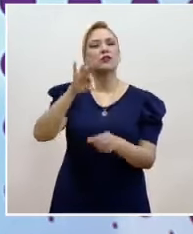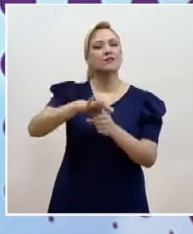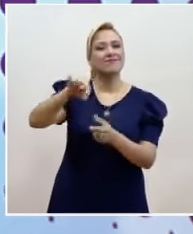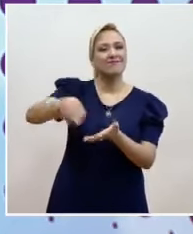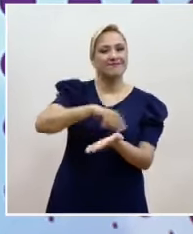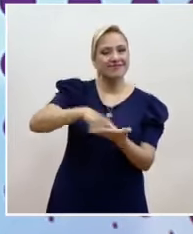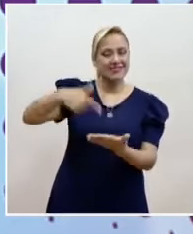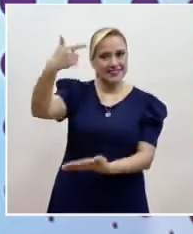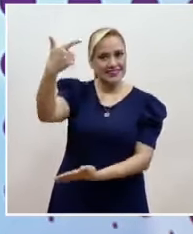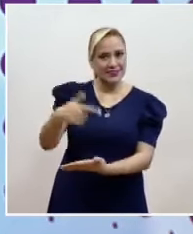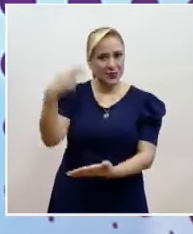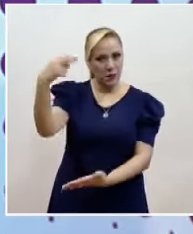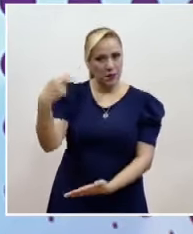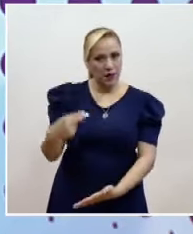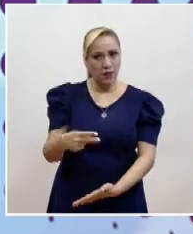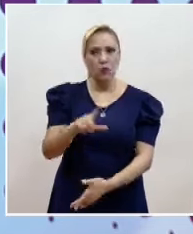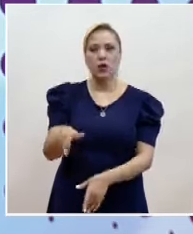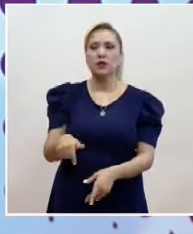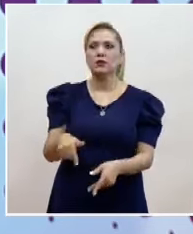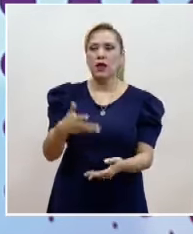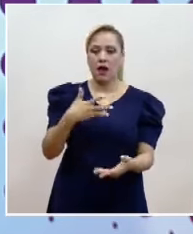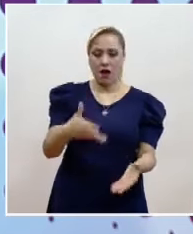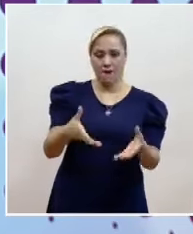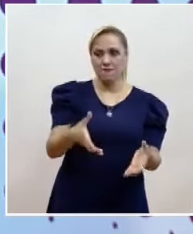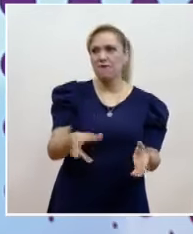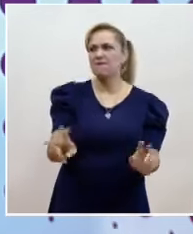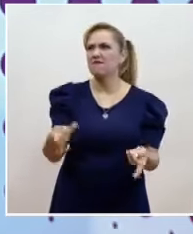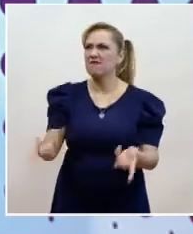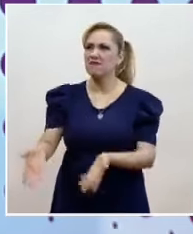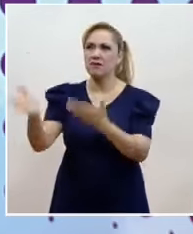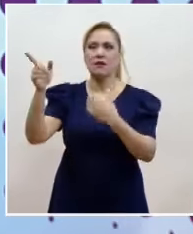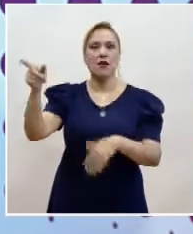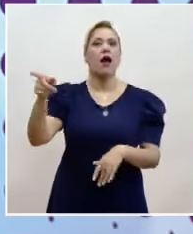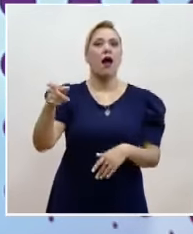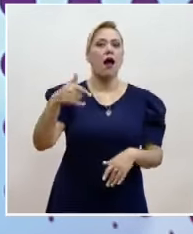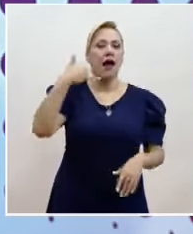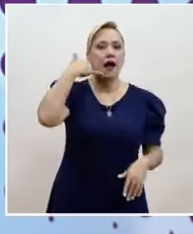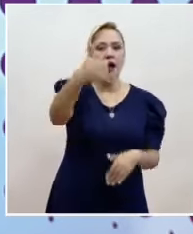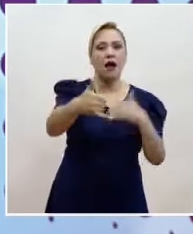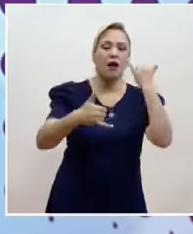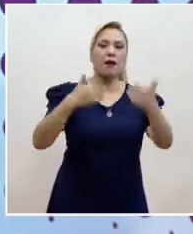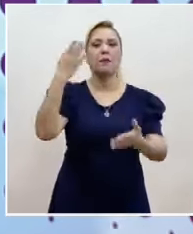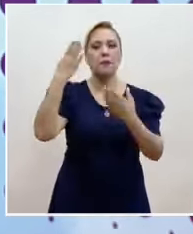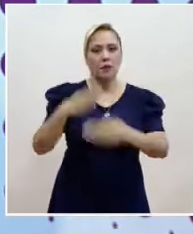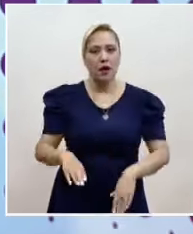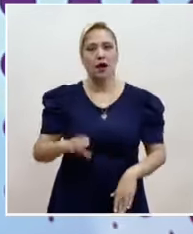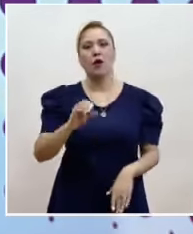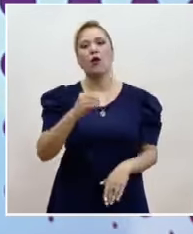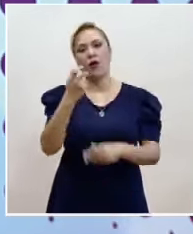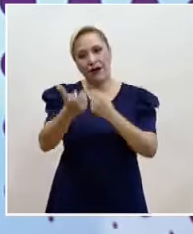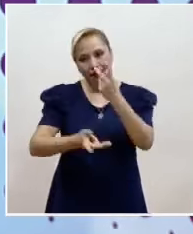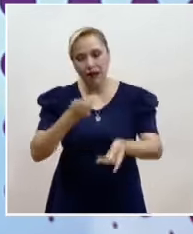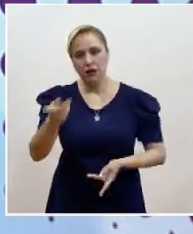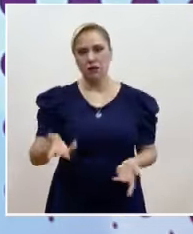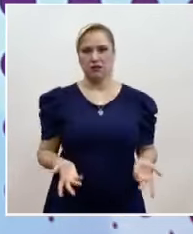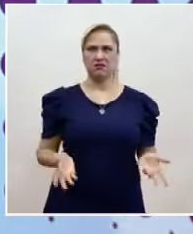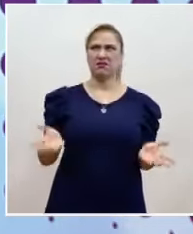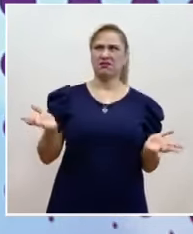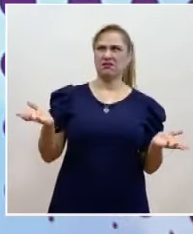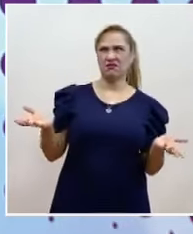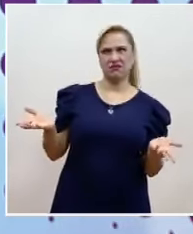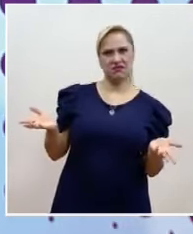de la tecnología, dado que nos vamos a registrar en una base de datos si somos justiciables, donde puede haber un juicio muy